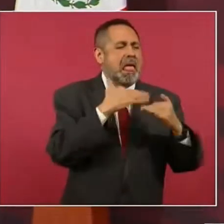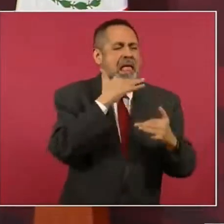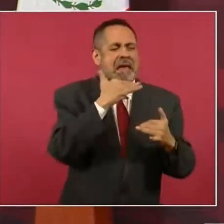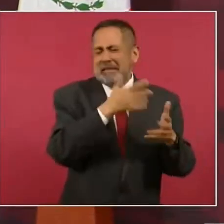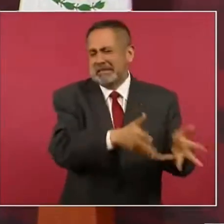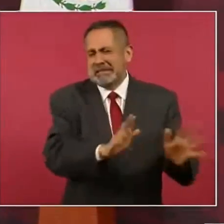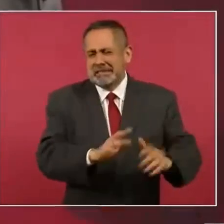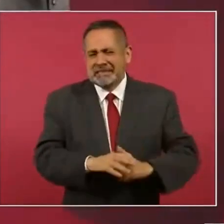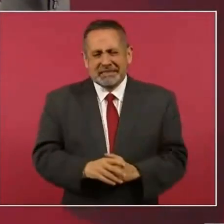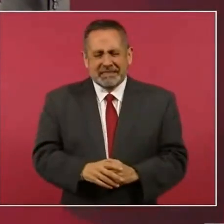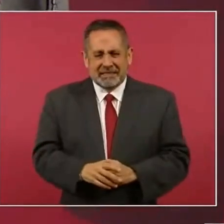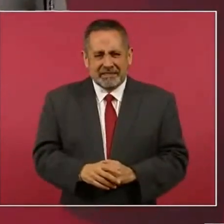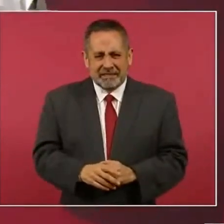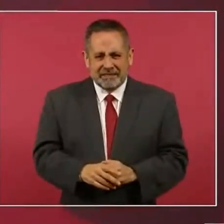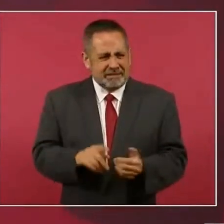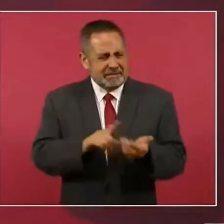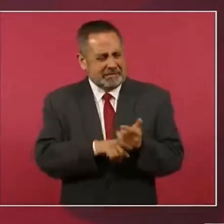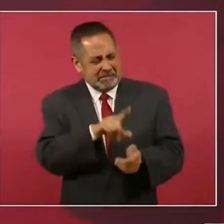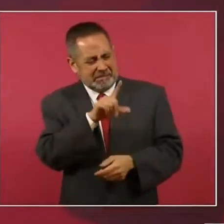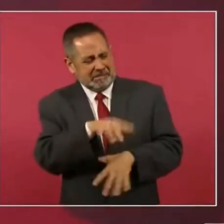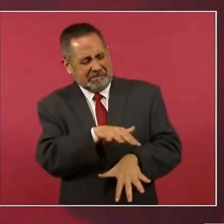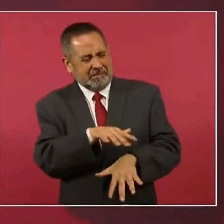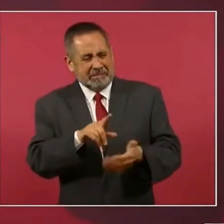es un pragmatismo ramplón.